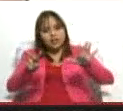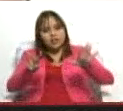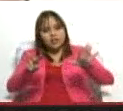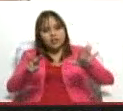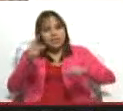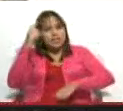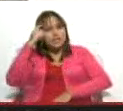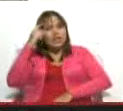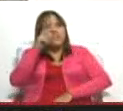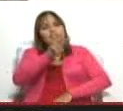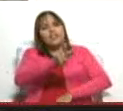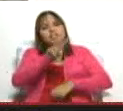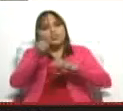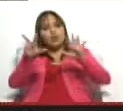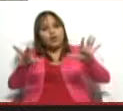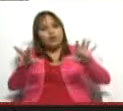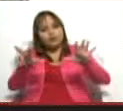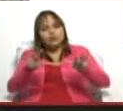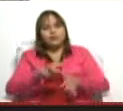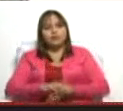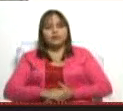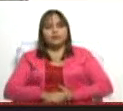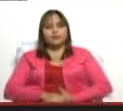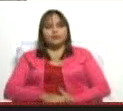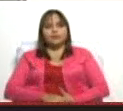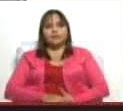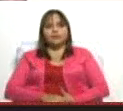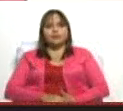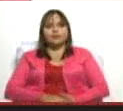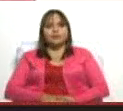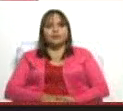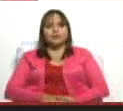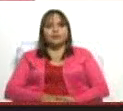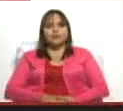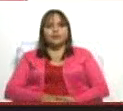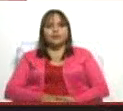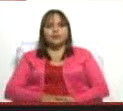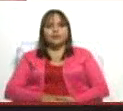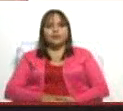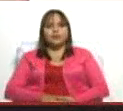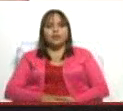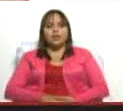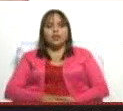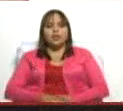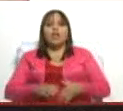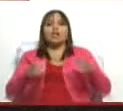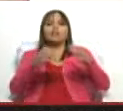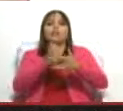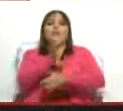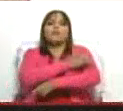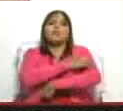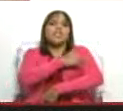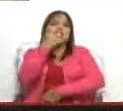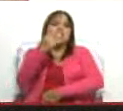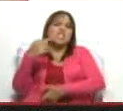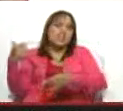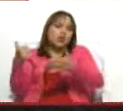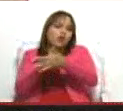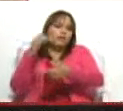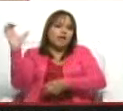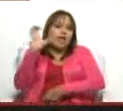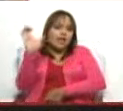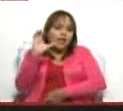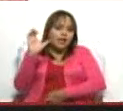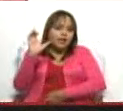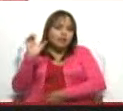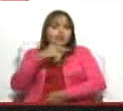28, lo que... La derecha venezolana le puso ese nombre, el Caracazo. Nosotros le decimos el día de